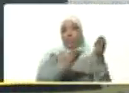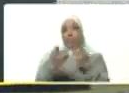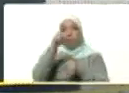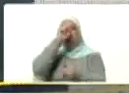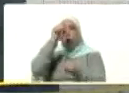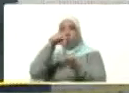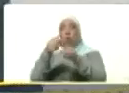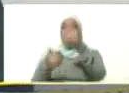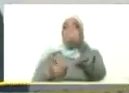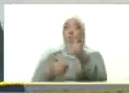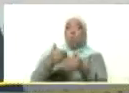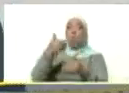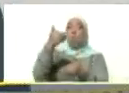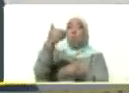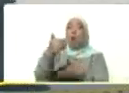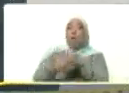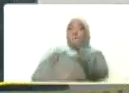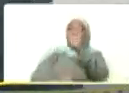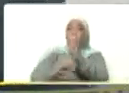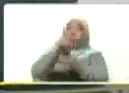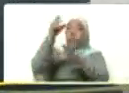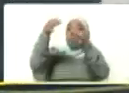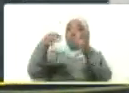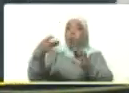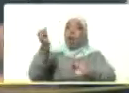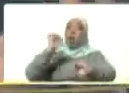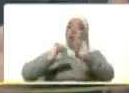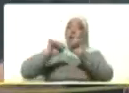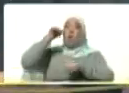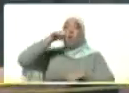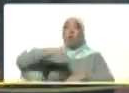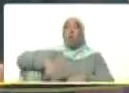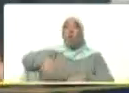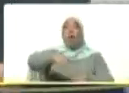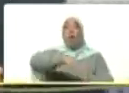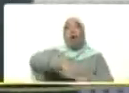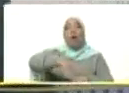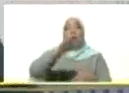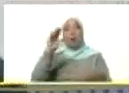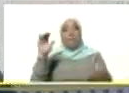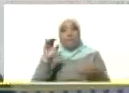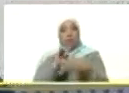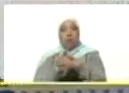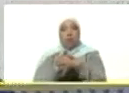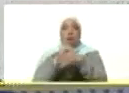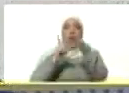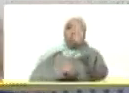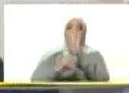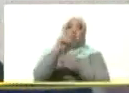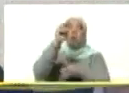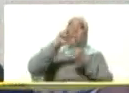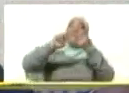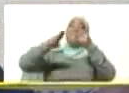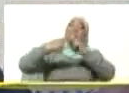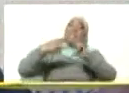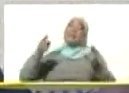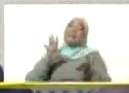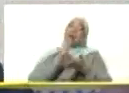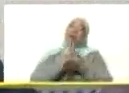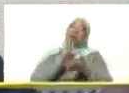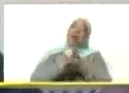un avance extraordinario de concertación con su pueblo of developing his country. Para desarrollar su país. Yet,